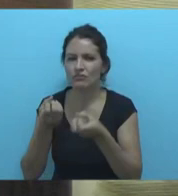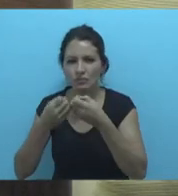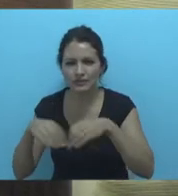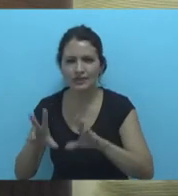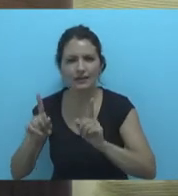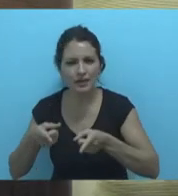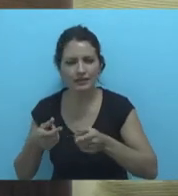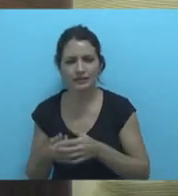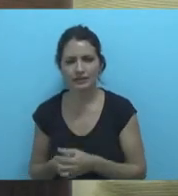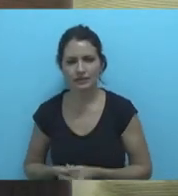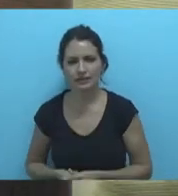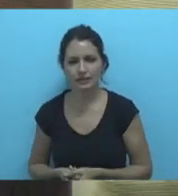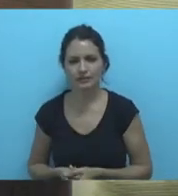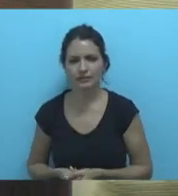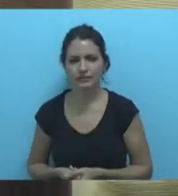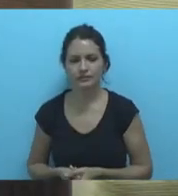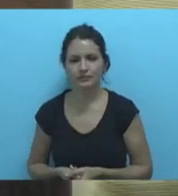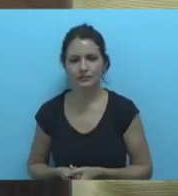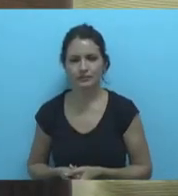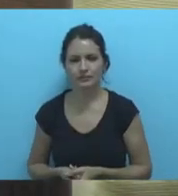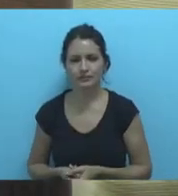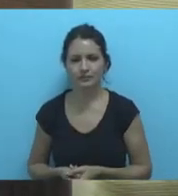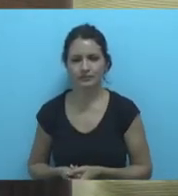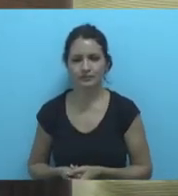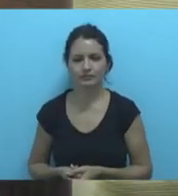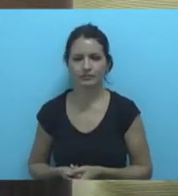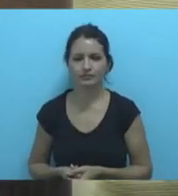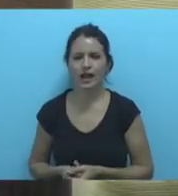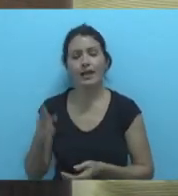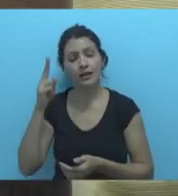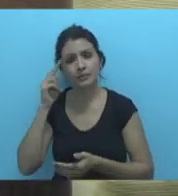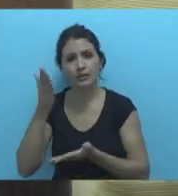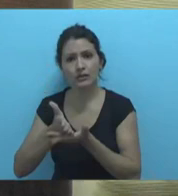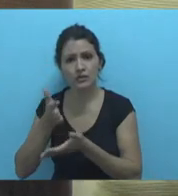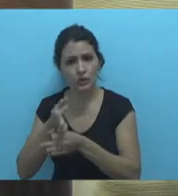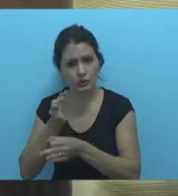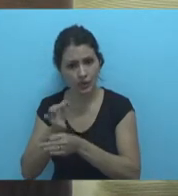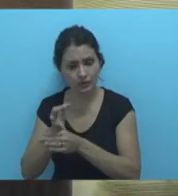con la garantía de un derecho tan fundamental como es la educación, para